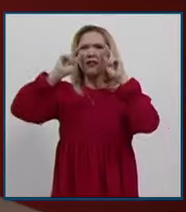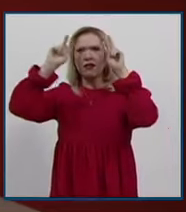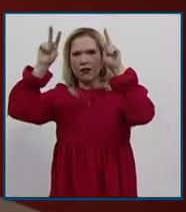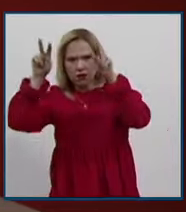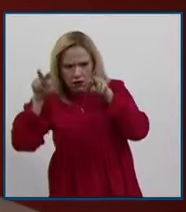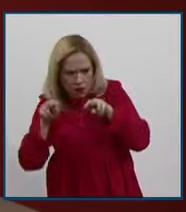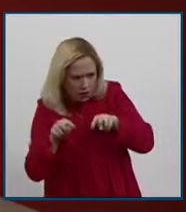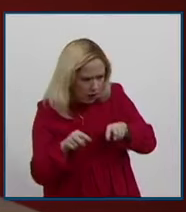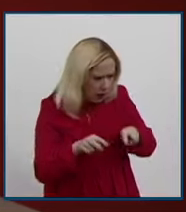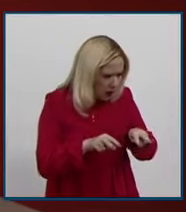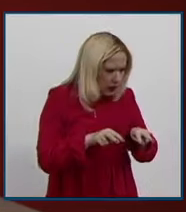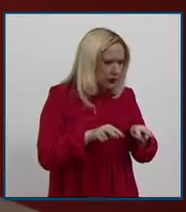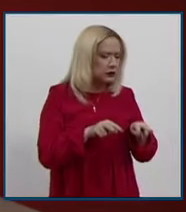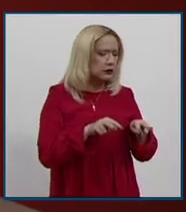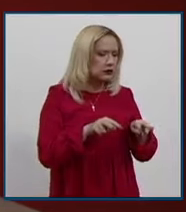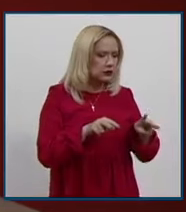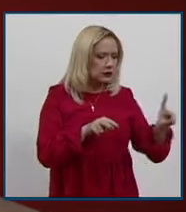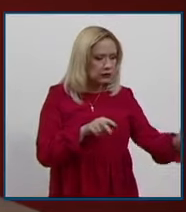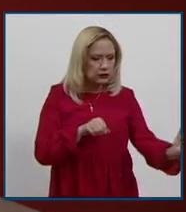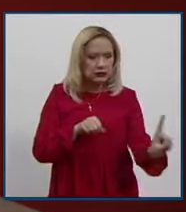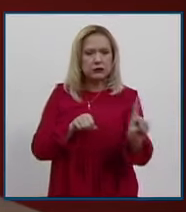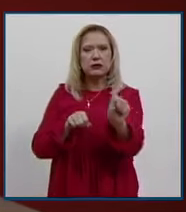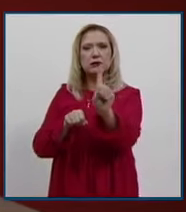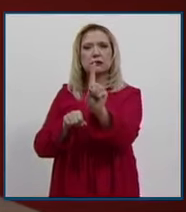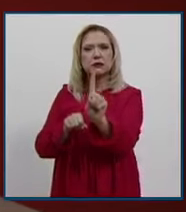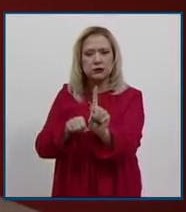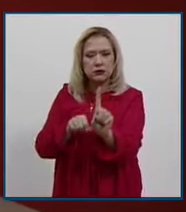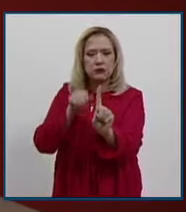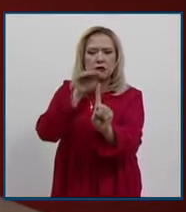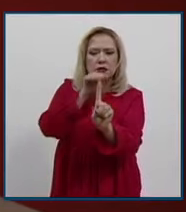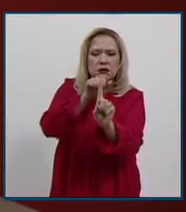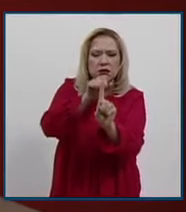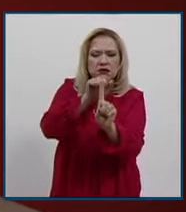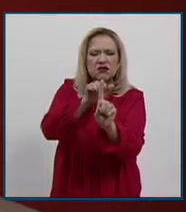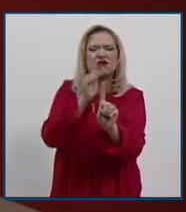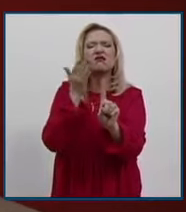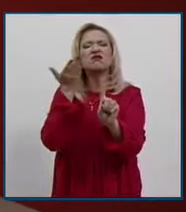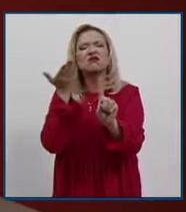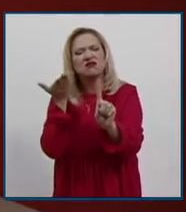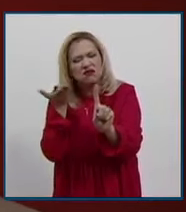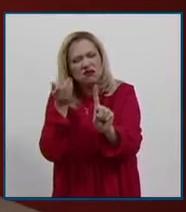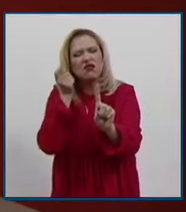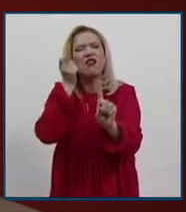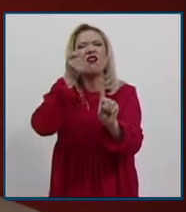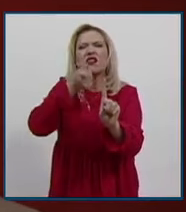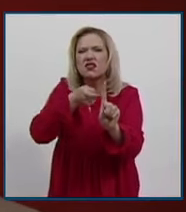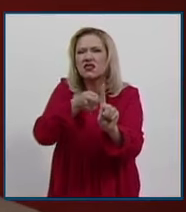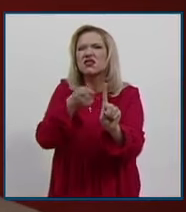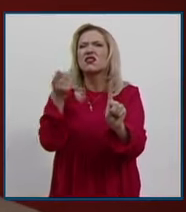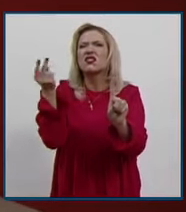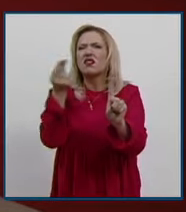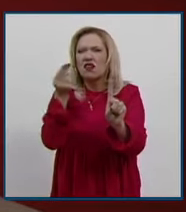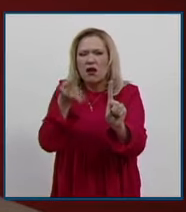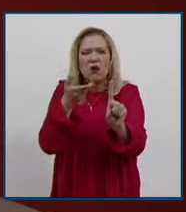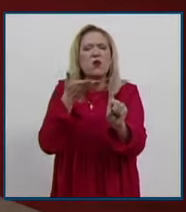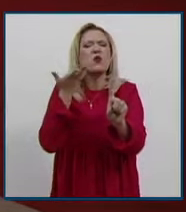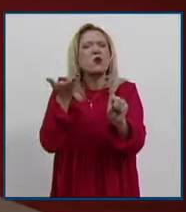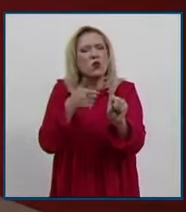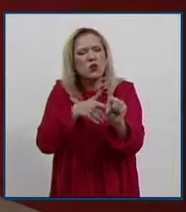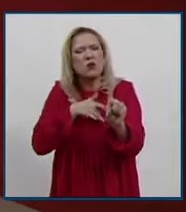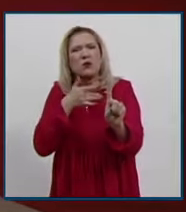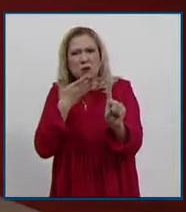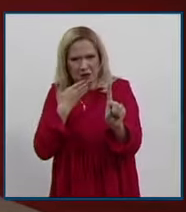debiera ser este proceso ha hecho falta detenernos en el camino preguntarle a las personas usuarias Cómo se